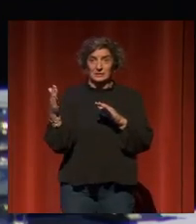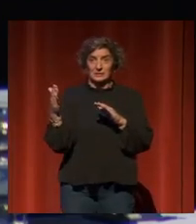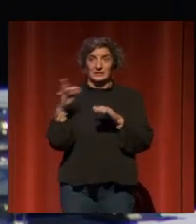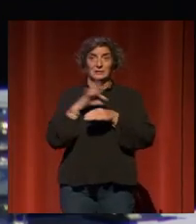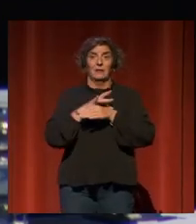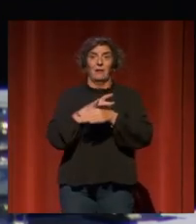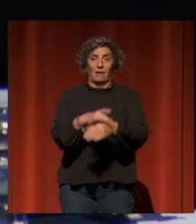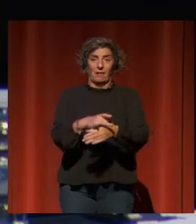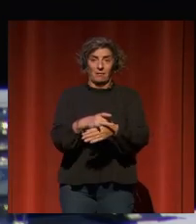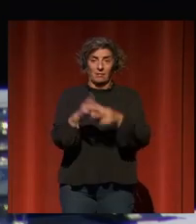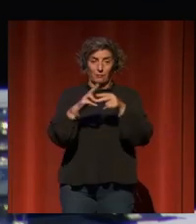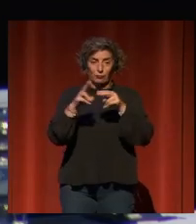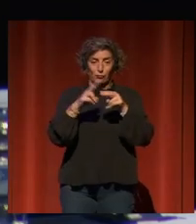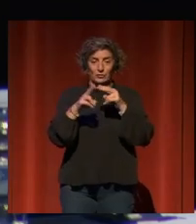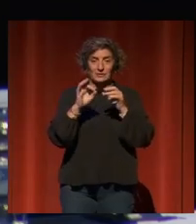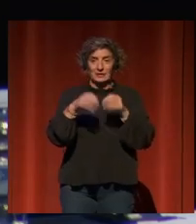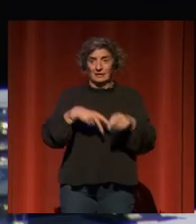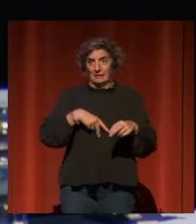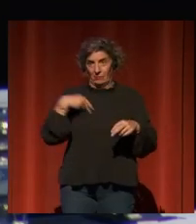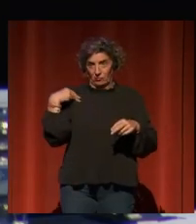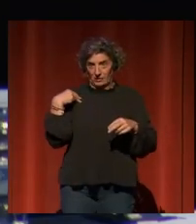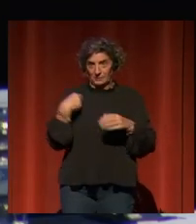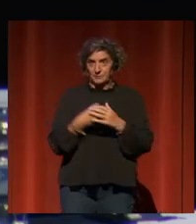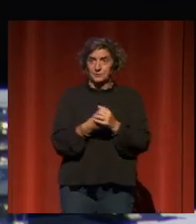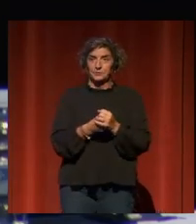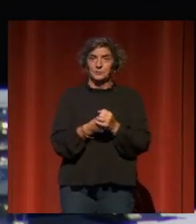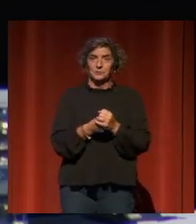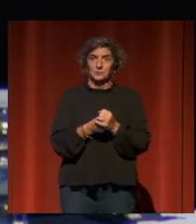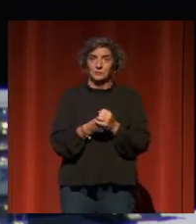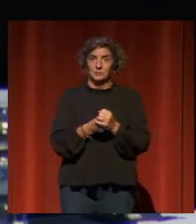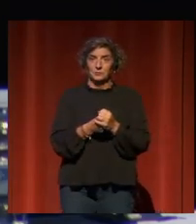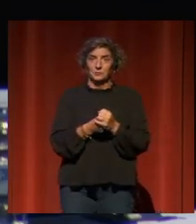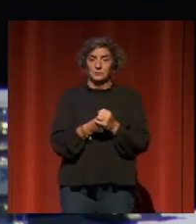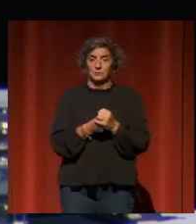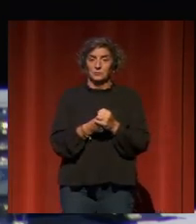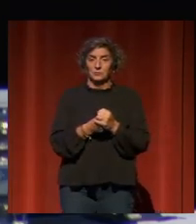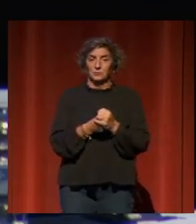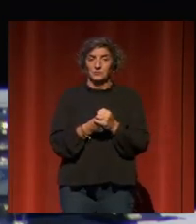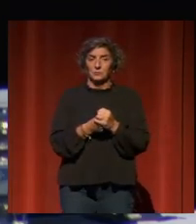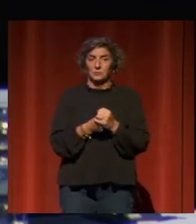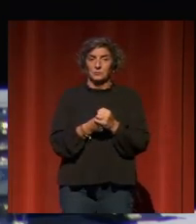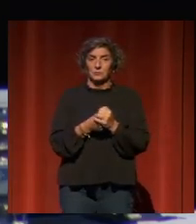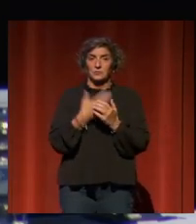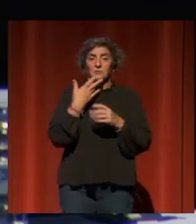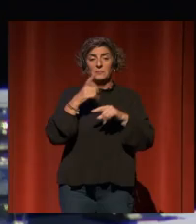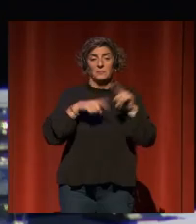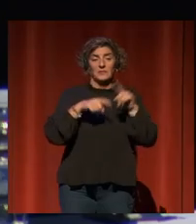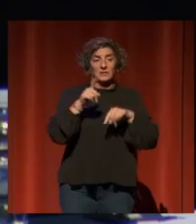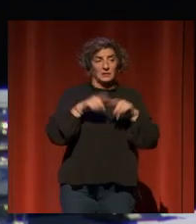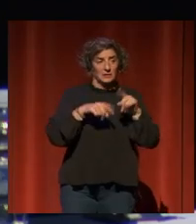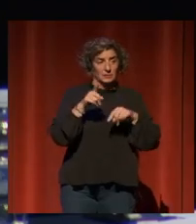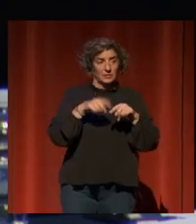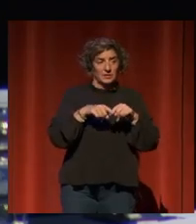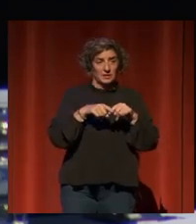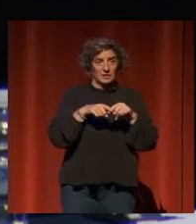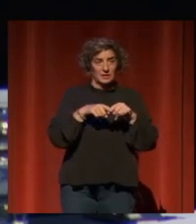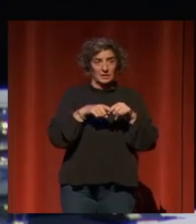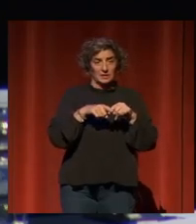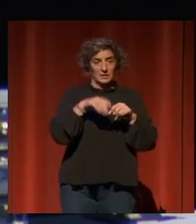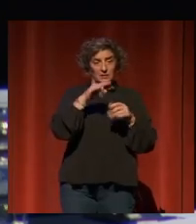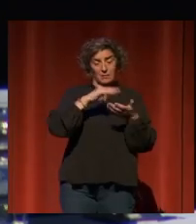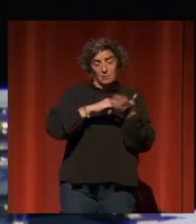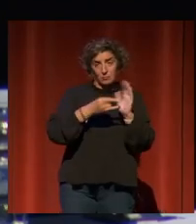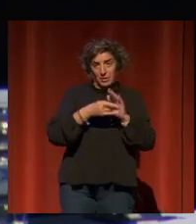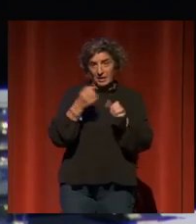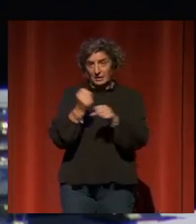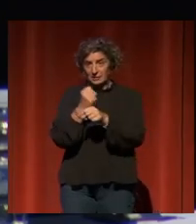agenda política a nivel nacional Según el Plan de trabajo común europeo y